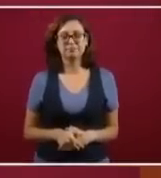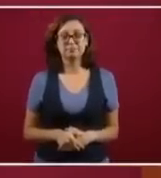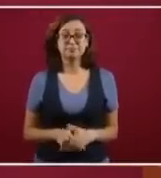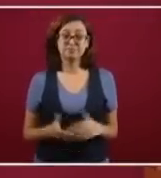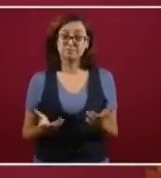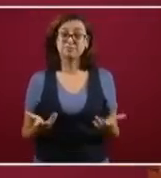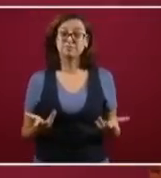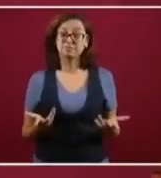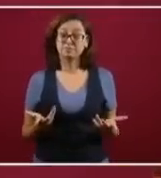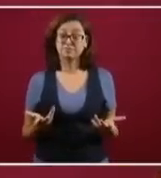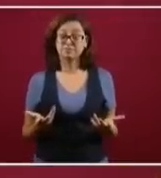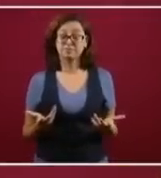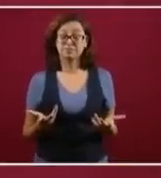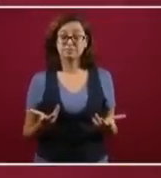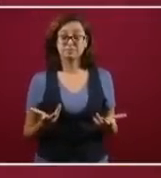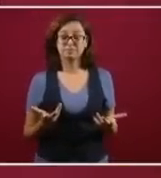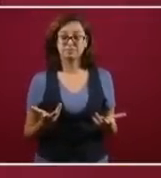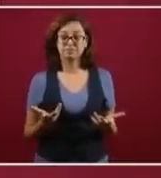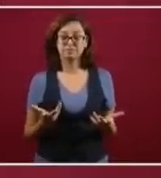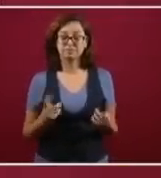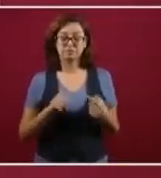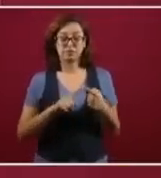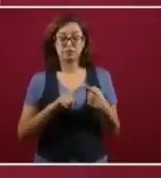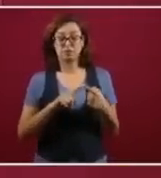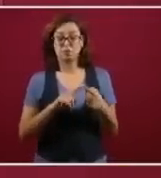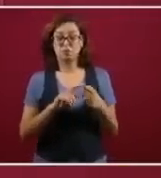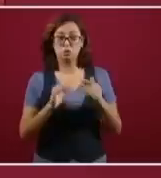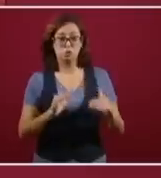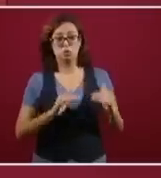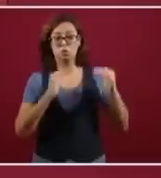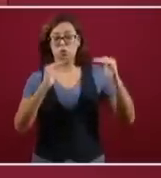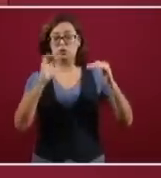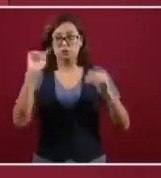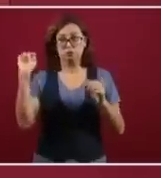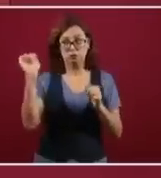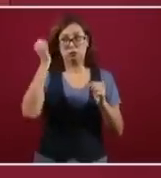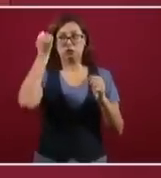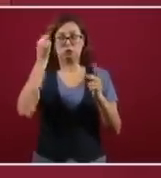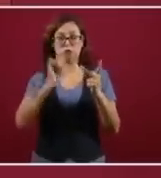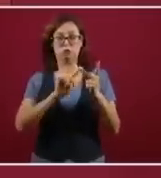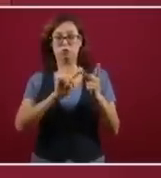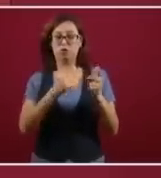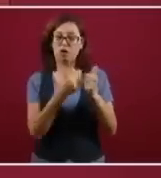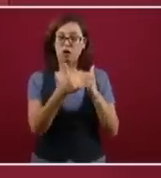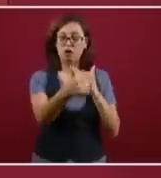Entonces es técnico, es autónomo.